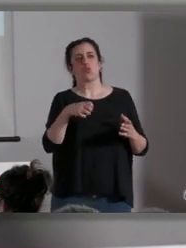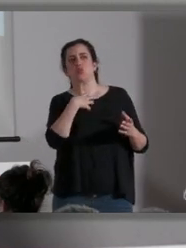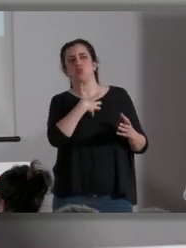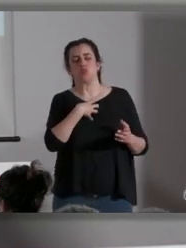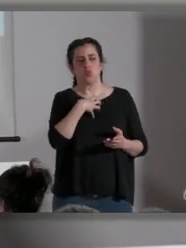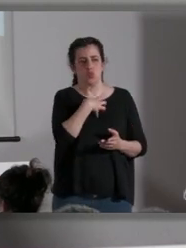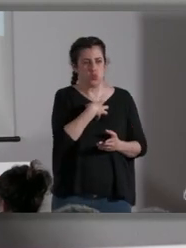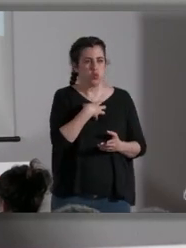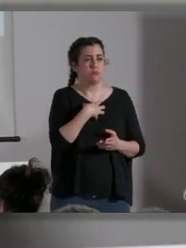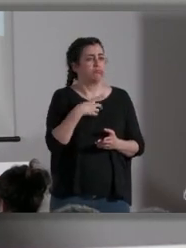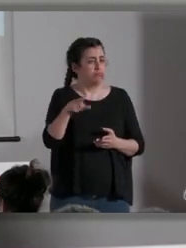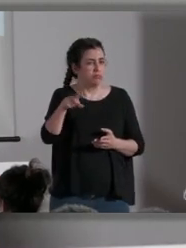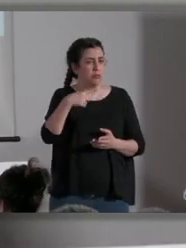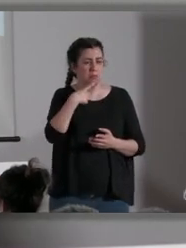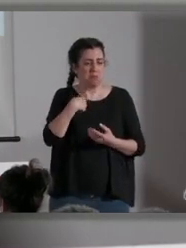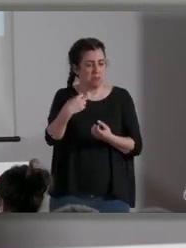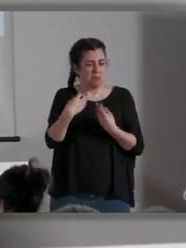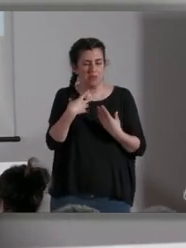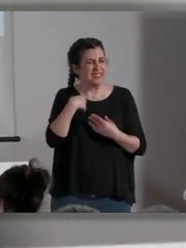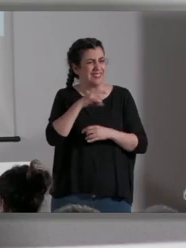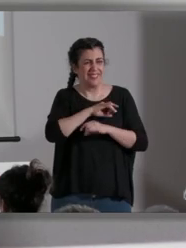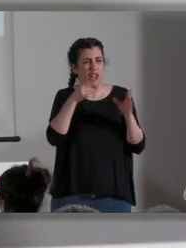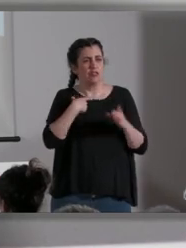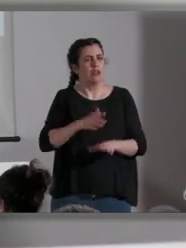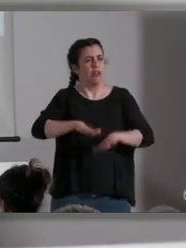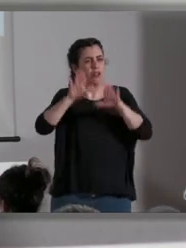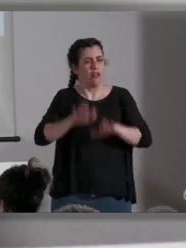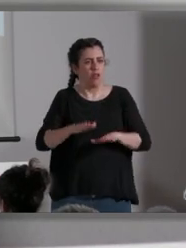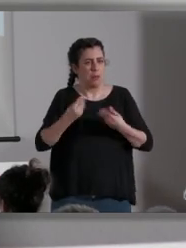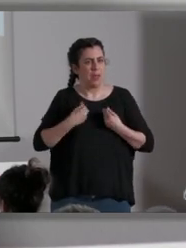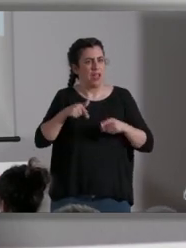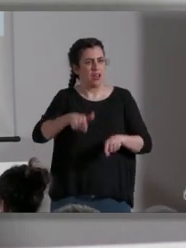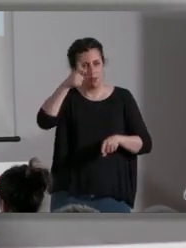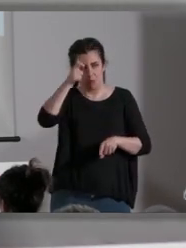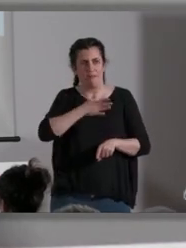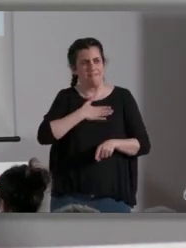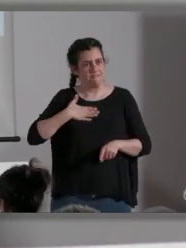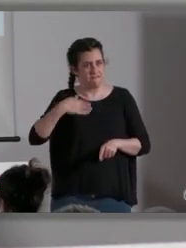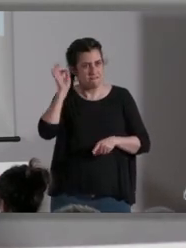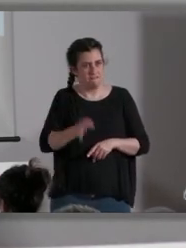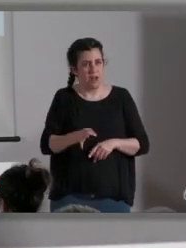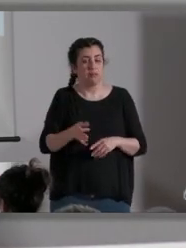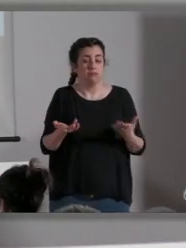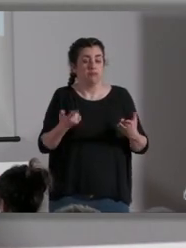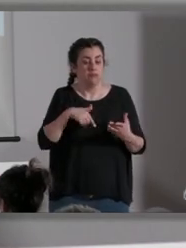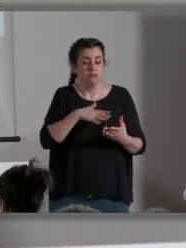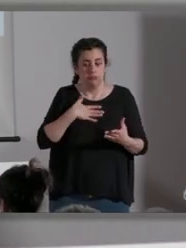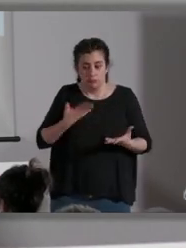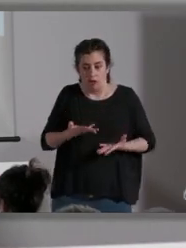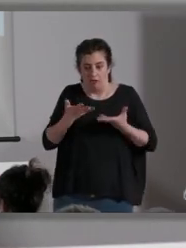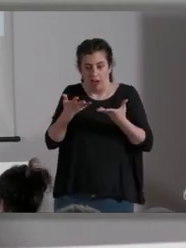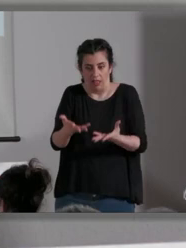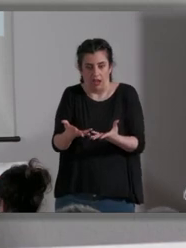se quieren quedar a vivir en el pueblo. Y esto es también lo que queremos hacer nosotros. Queremos